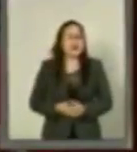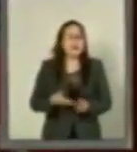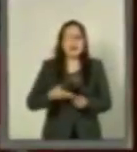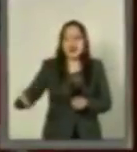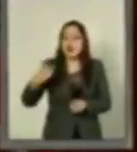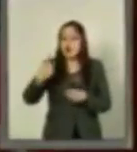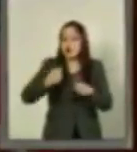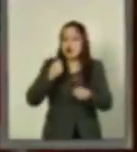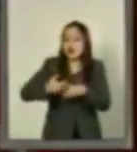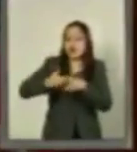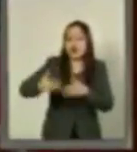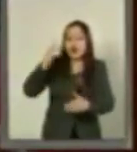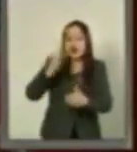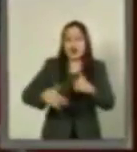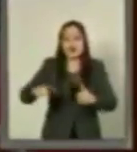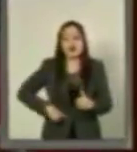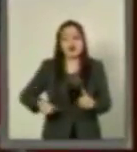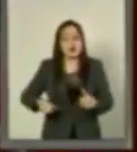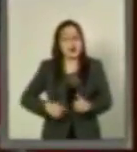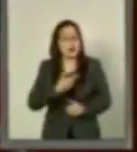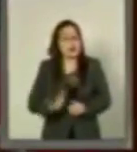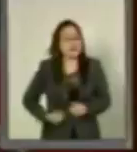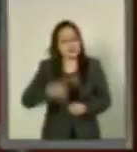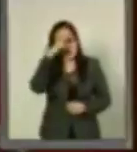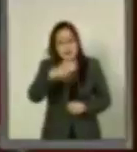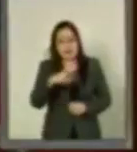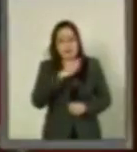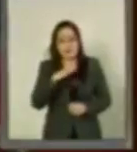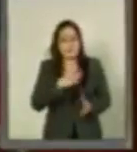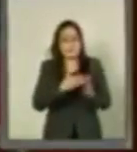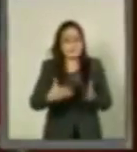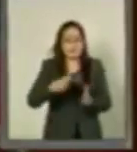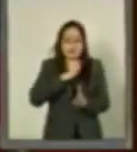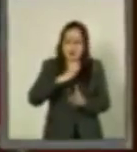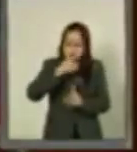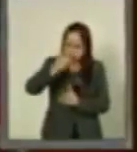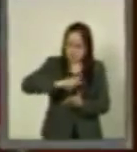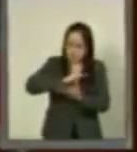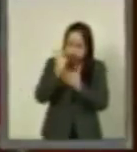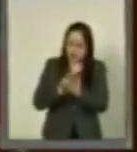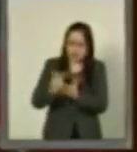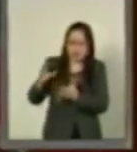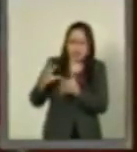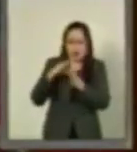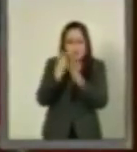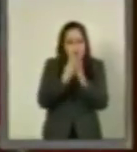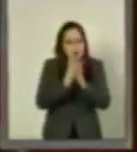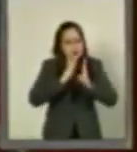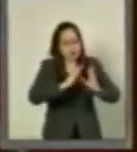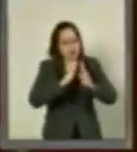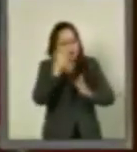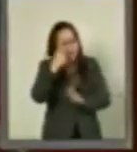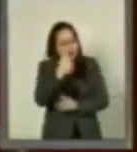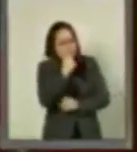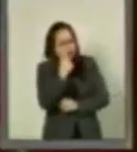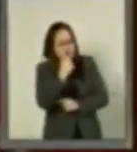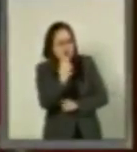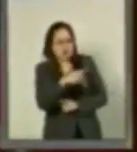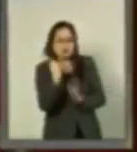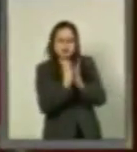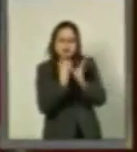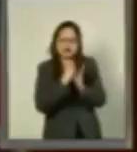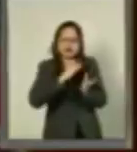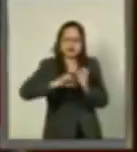sexenio sin que hubiera una política efectiva para la profesionalización y capacitación de las policías para